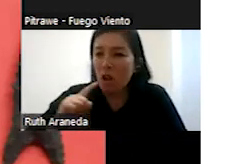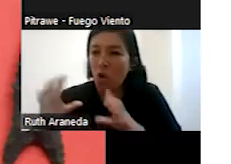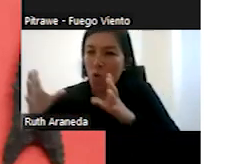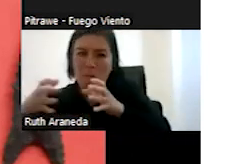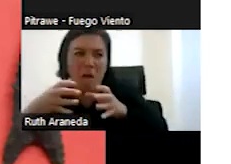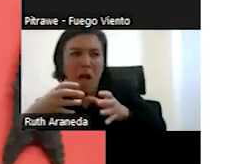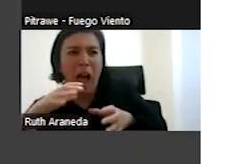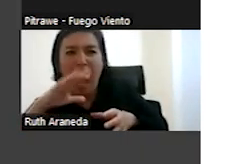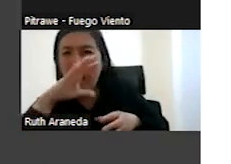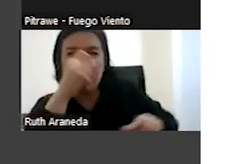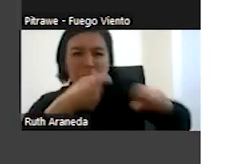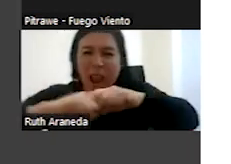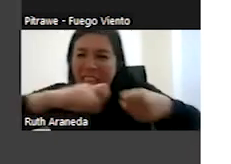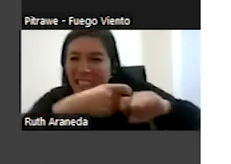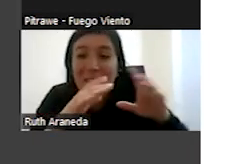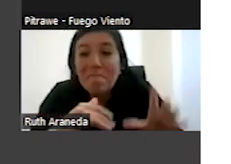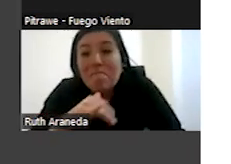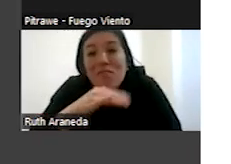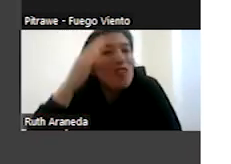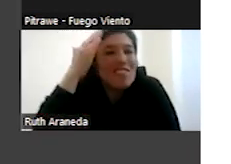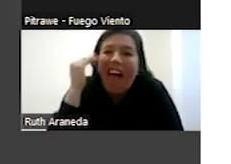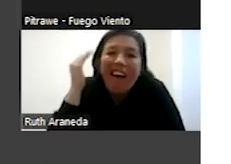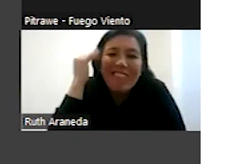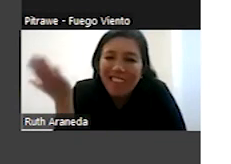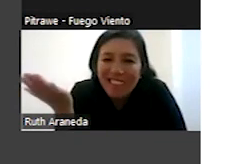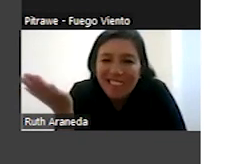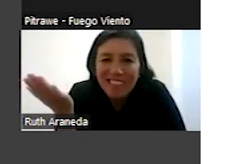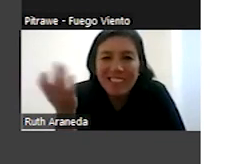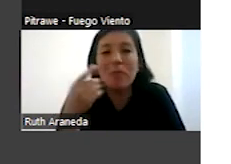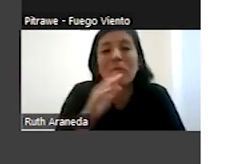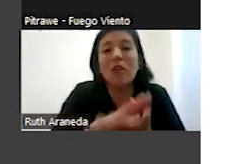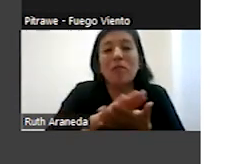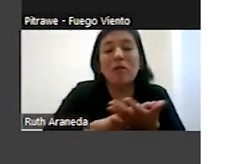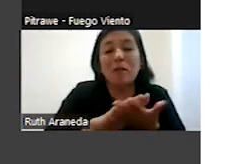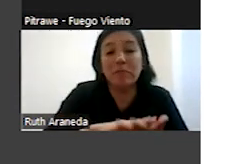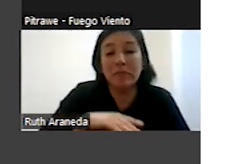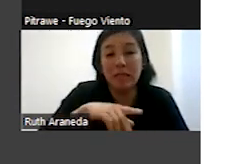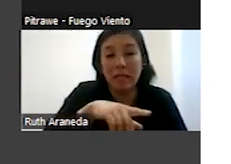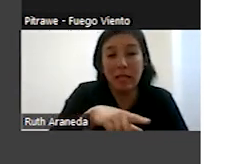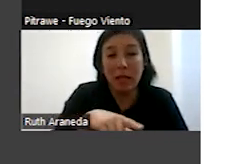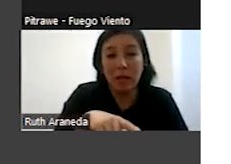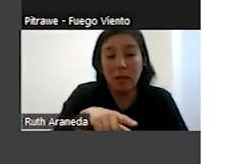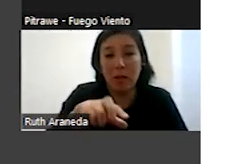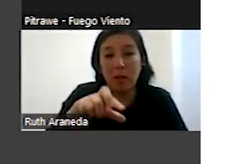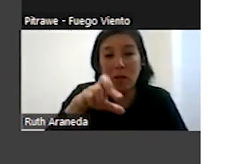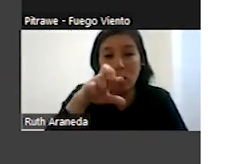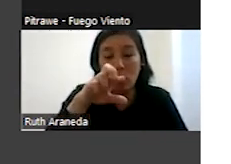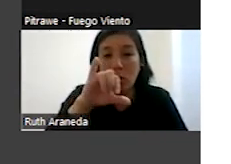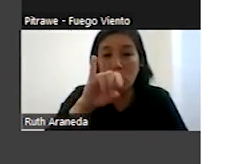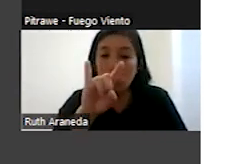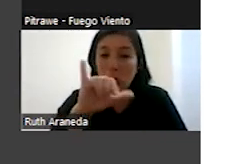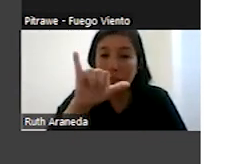Y dentro de las novedades de ese contexto de Punta Puyahui 8, les quería comentar